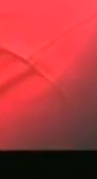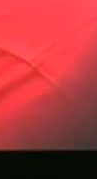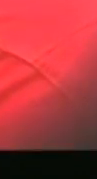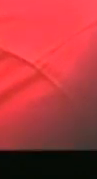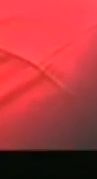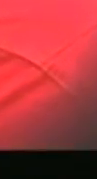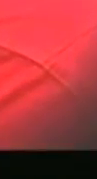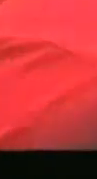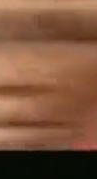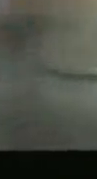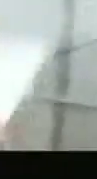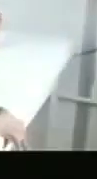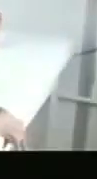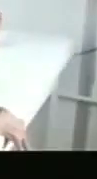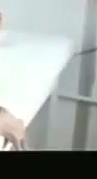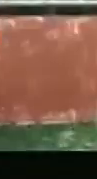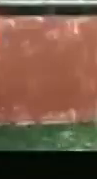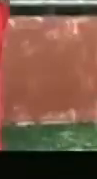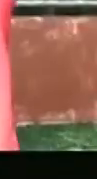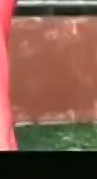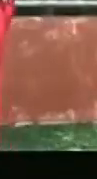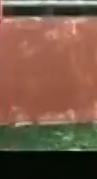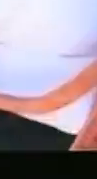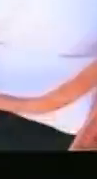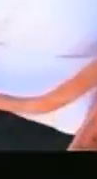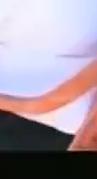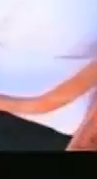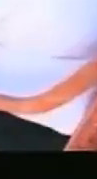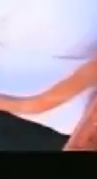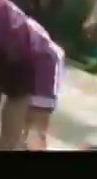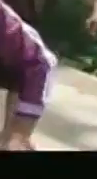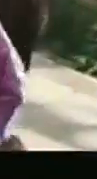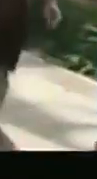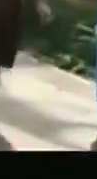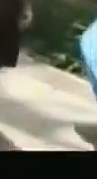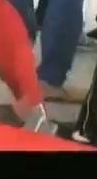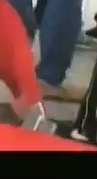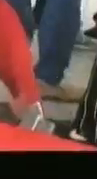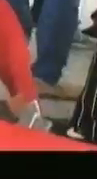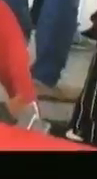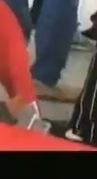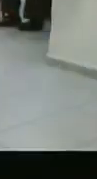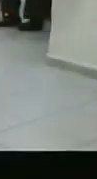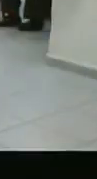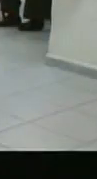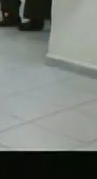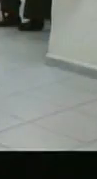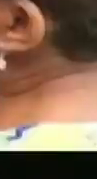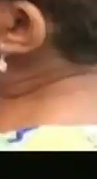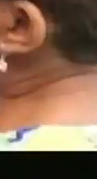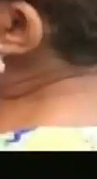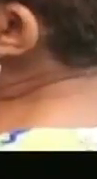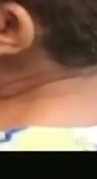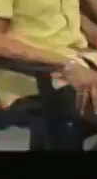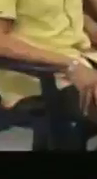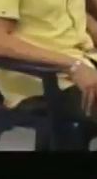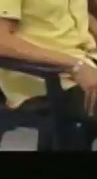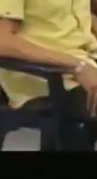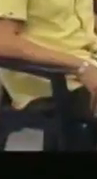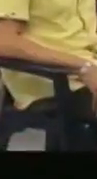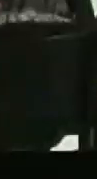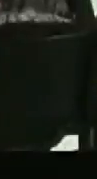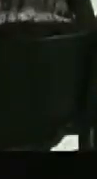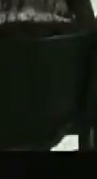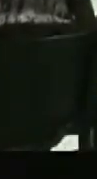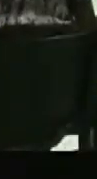y lo más pronto posible. El presidente Nicolás Maduro Moros, siguiendo el legado del comandante supremo, concedió el 100% de las